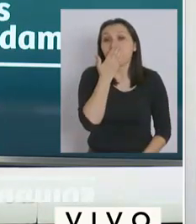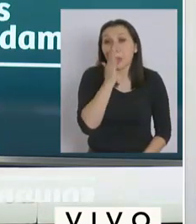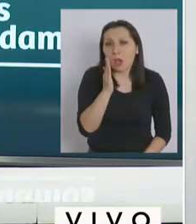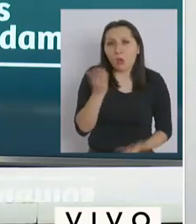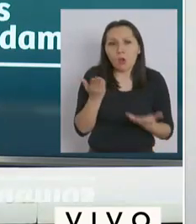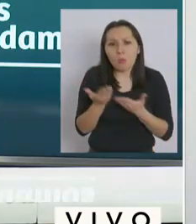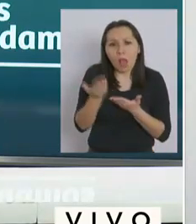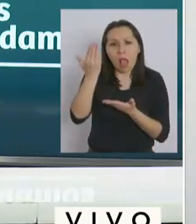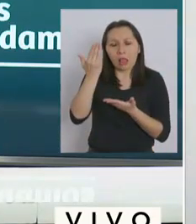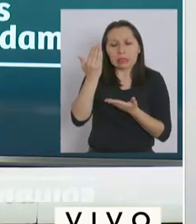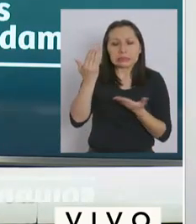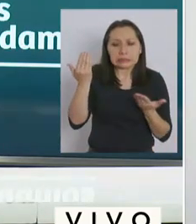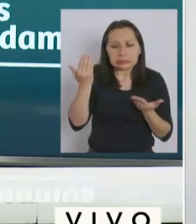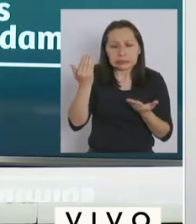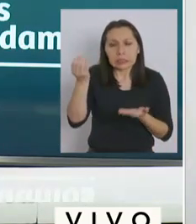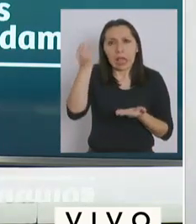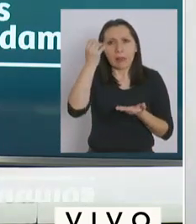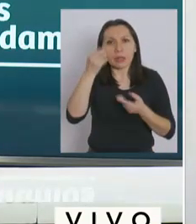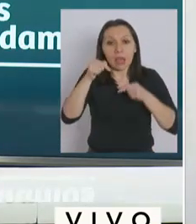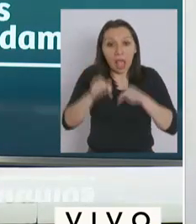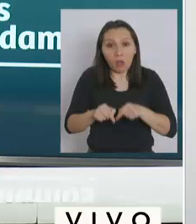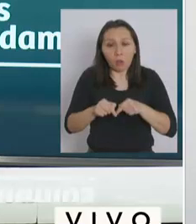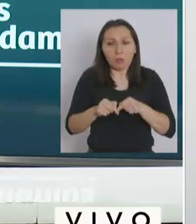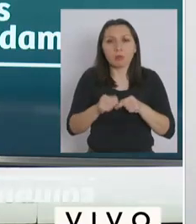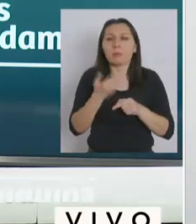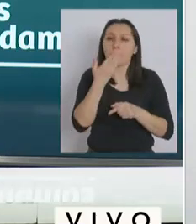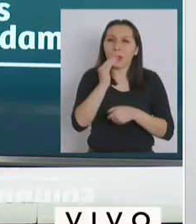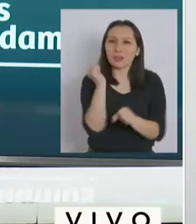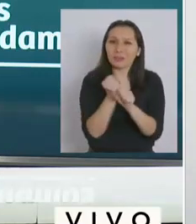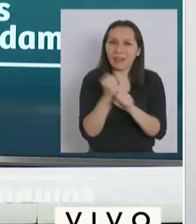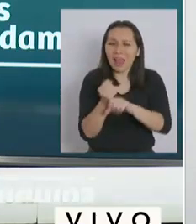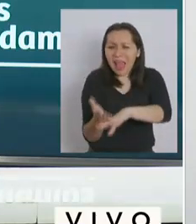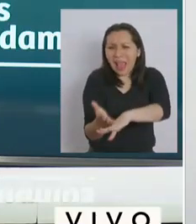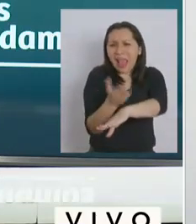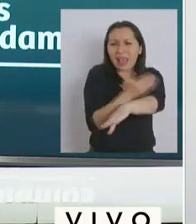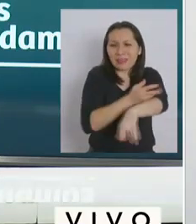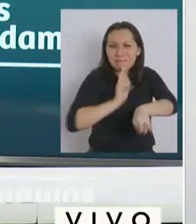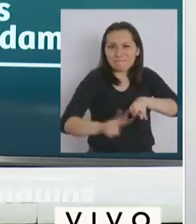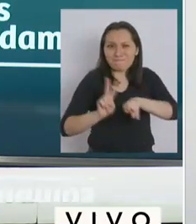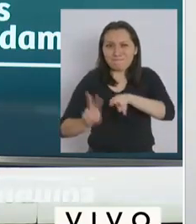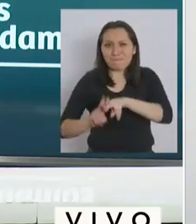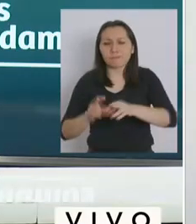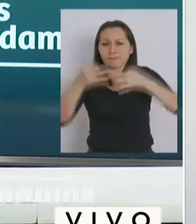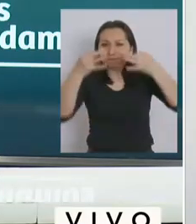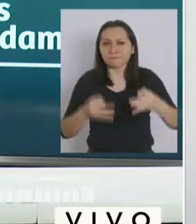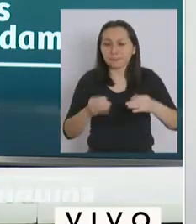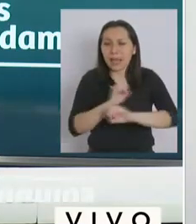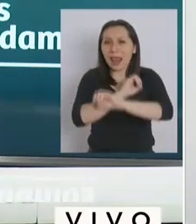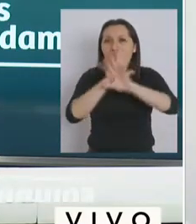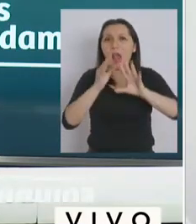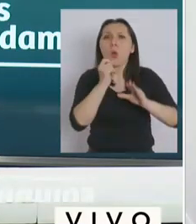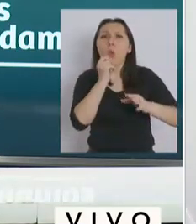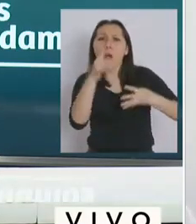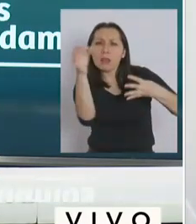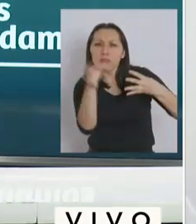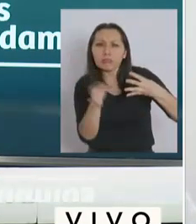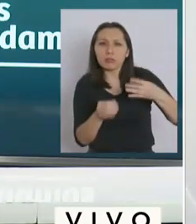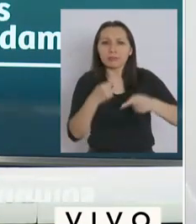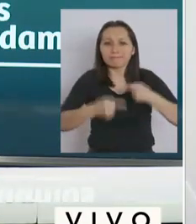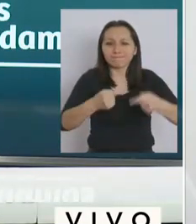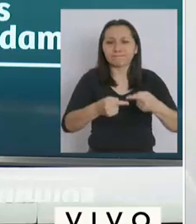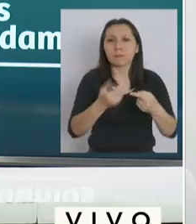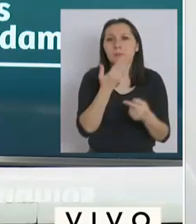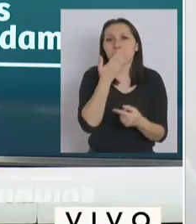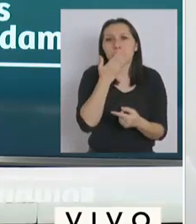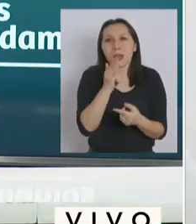lección es trabajar en forma muy anticipada, definir con mucha claridad cuáles son los procesos, de